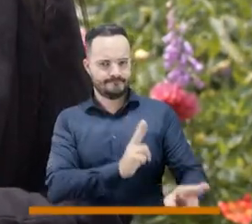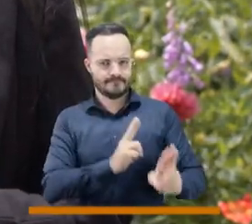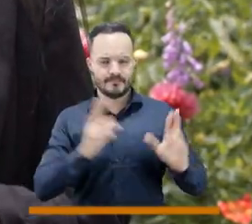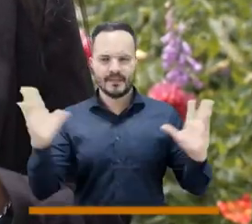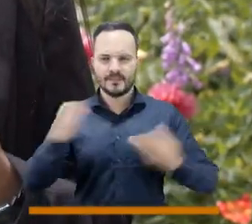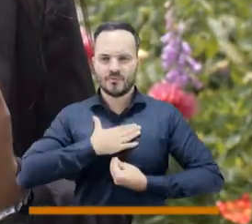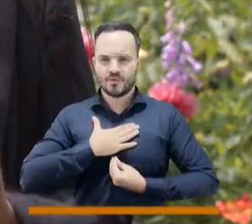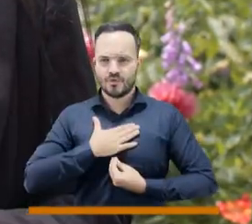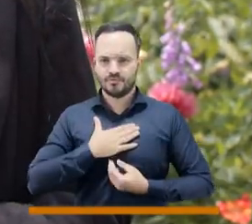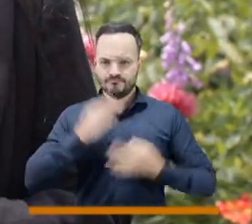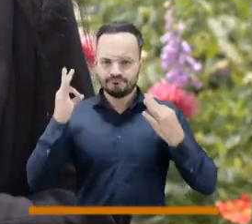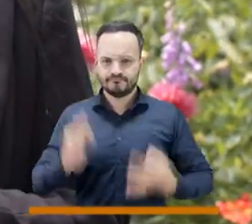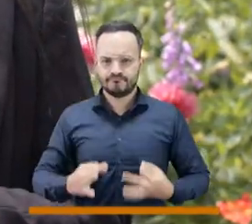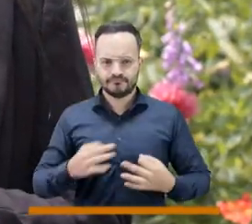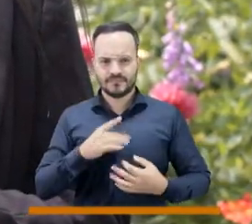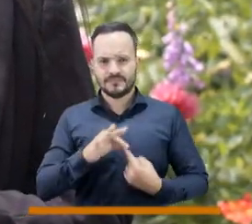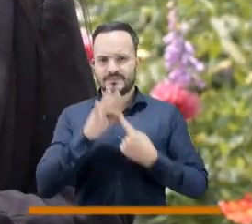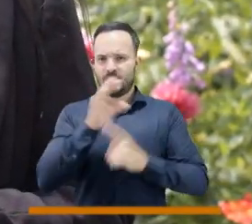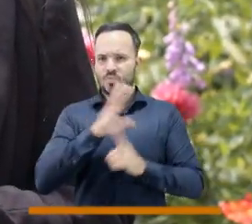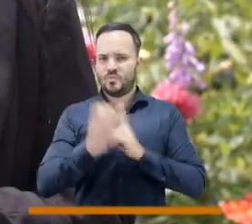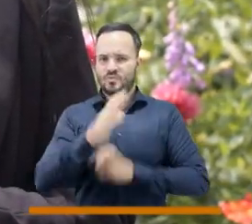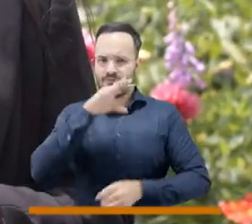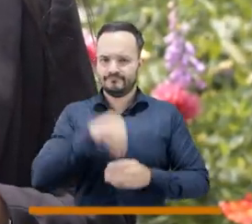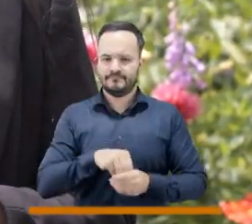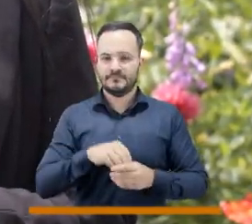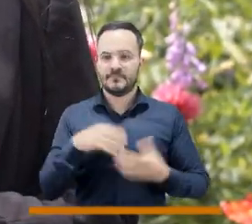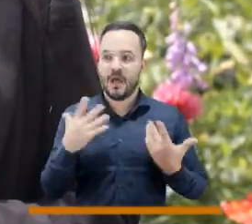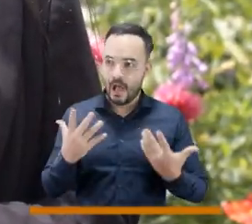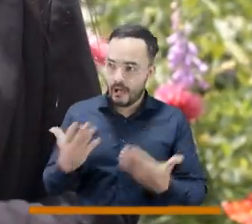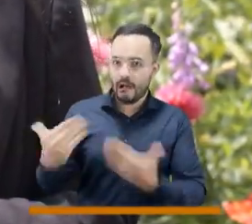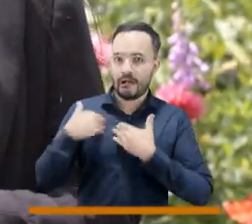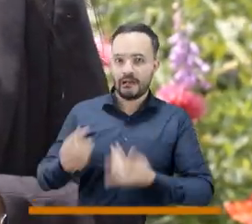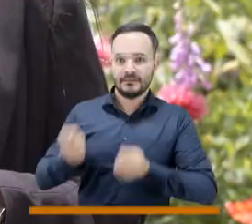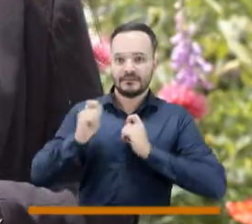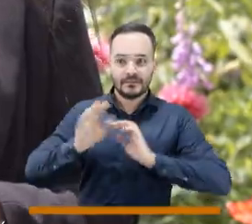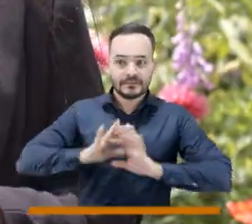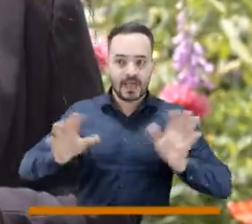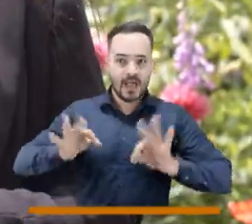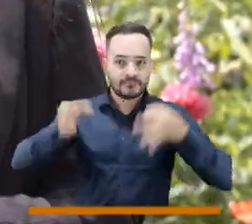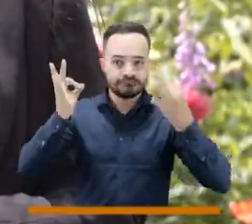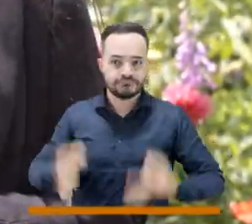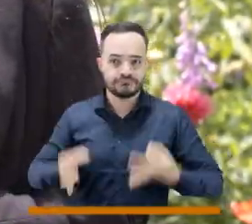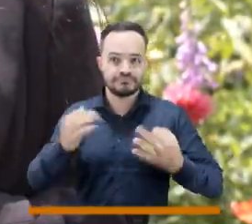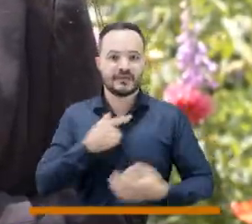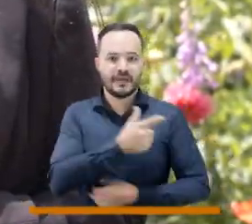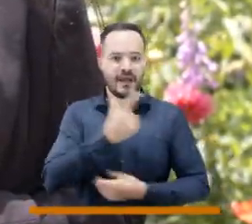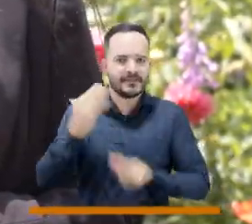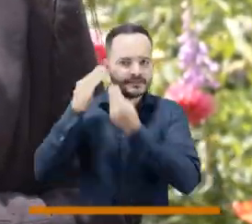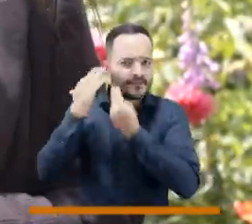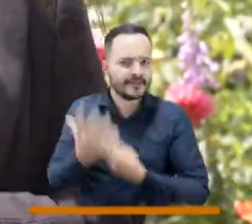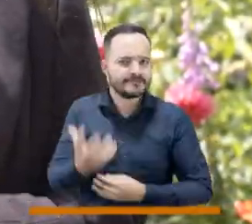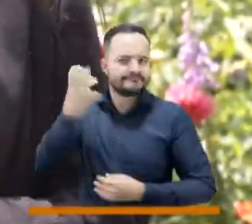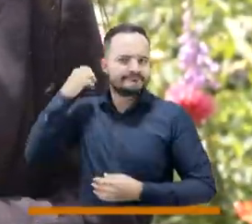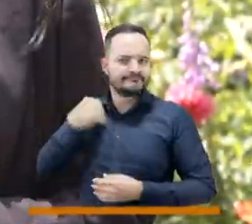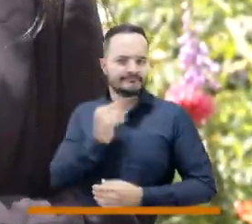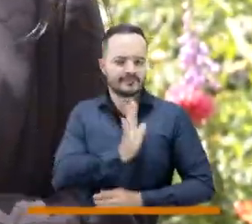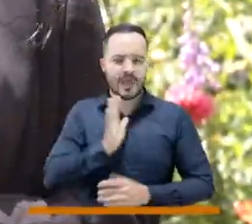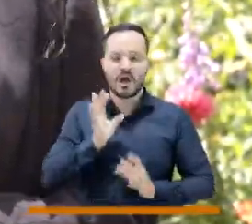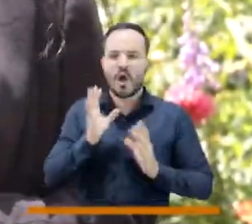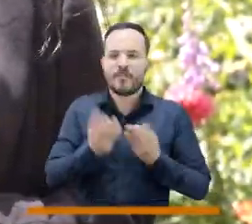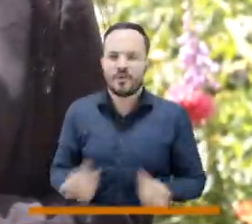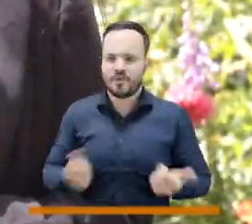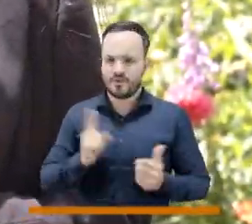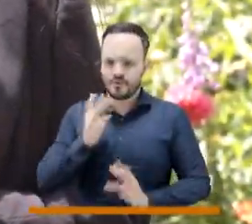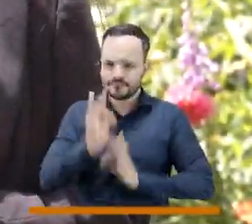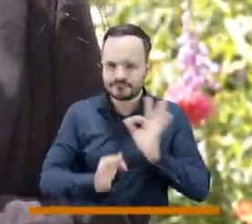en garantizar esa conservación y esa preservación de esos saberes ancestrales. Y hoy el ente gestor, que es conformado por miembros de la Corporación